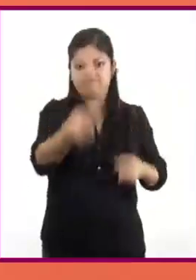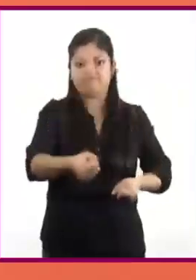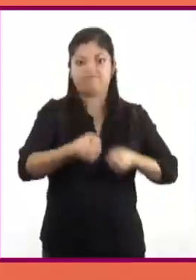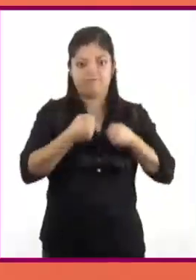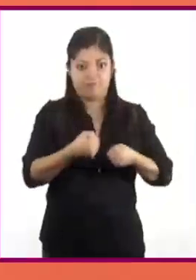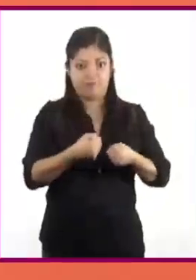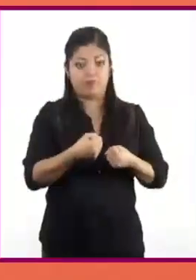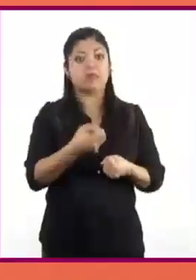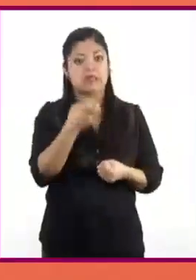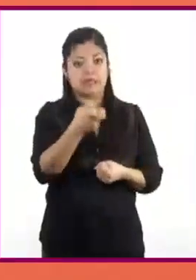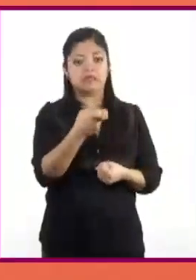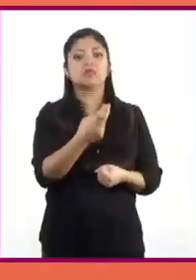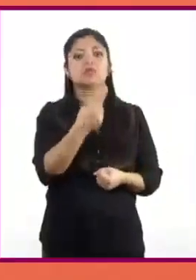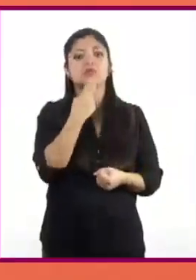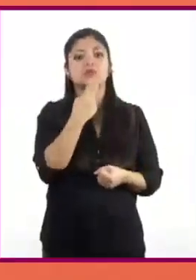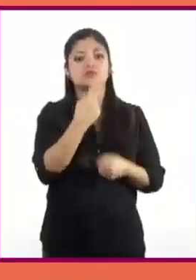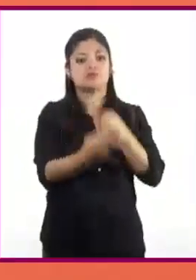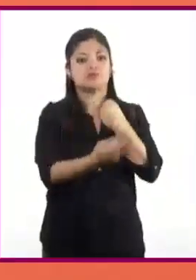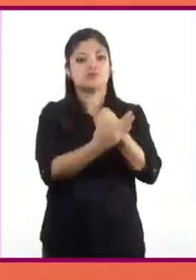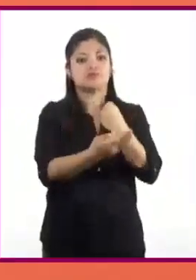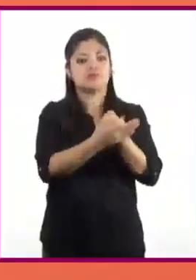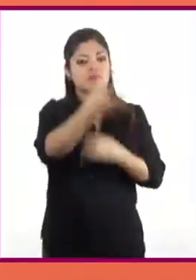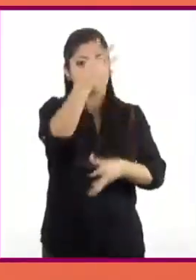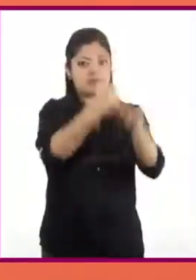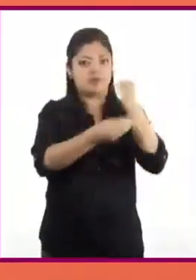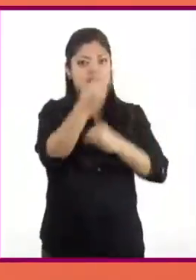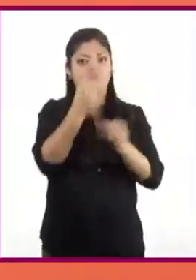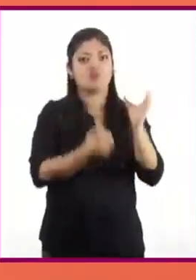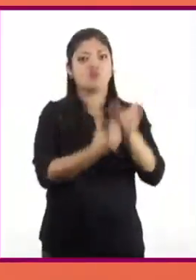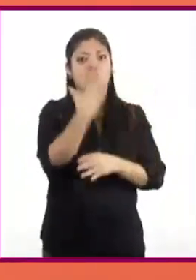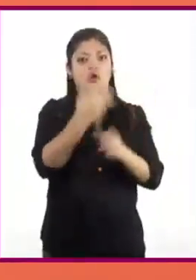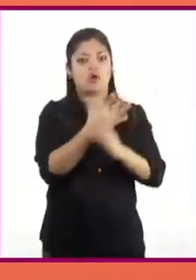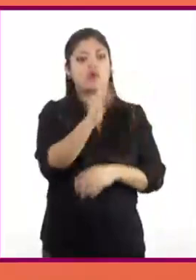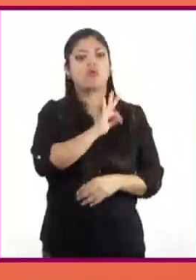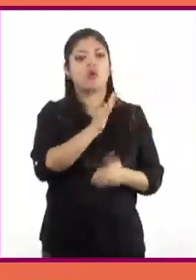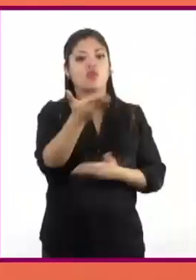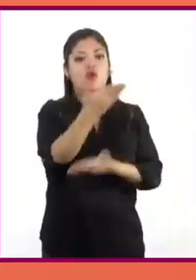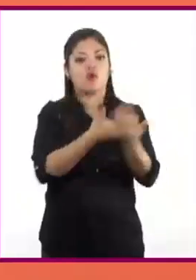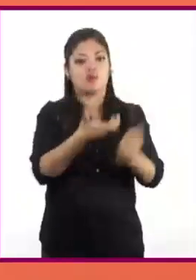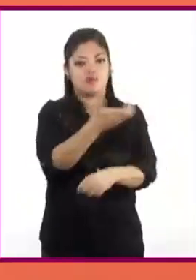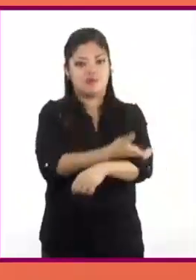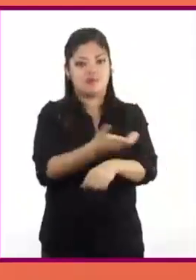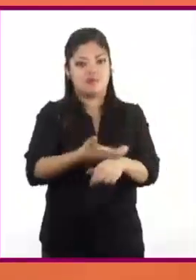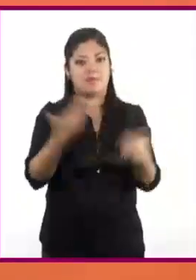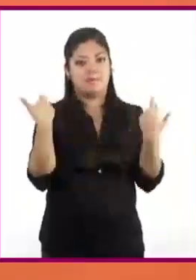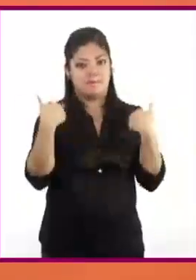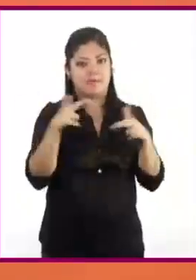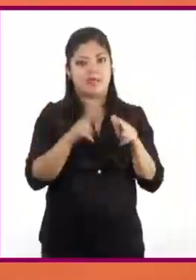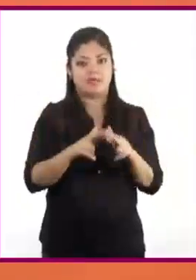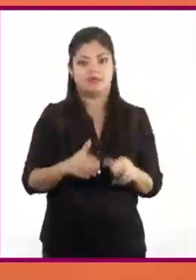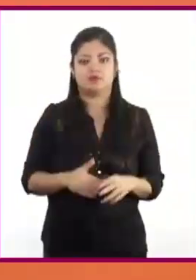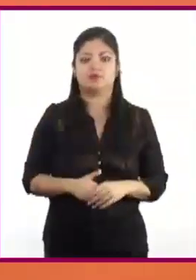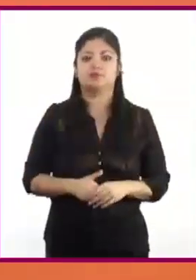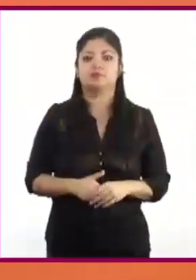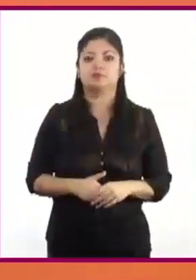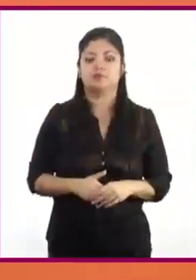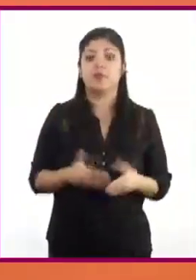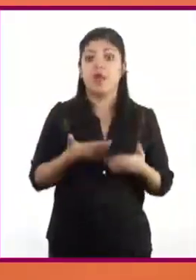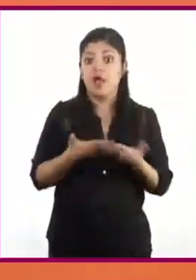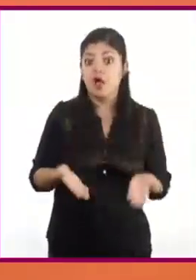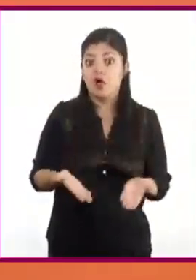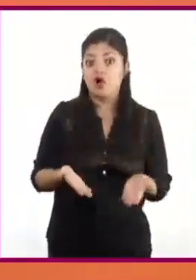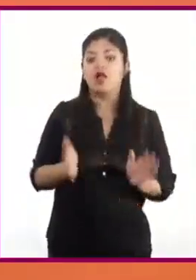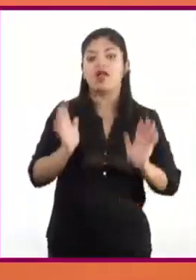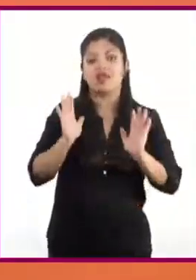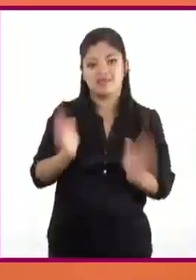fortalecidos y contarán con muchos aprendizajes nuevos que podrán compartir con su grupo y con su docente. Ahora sí, ha